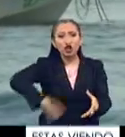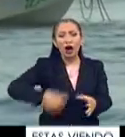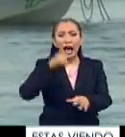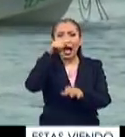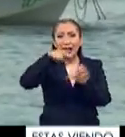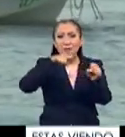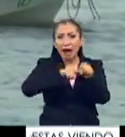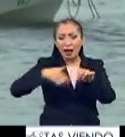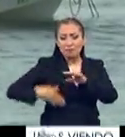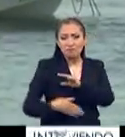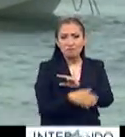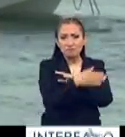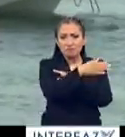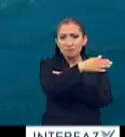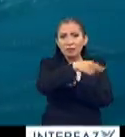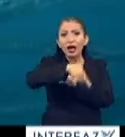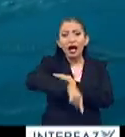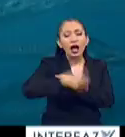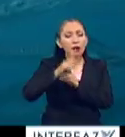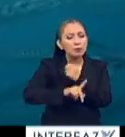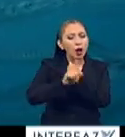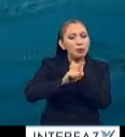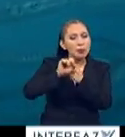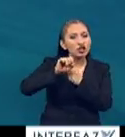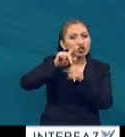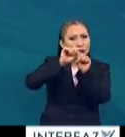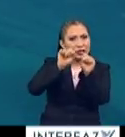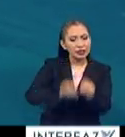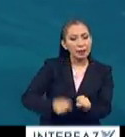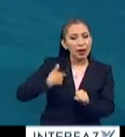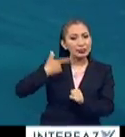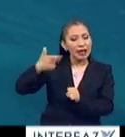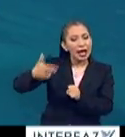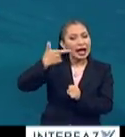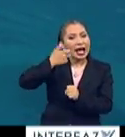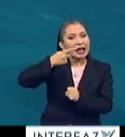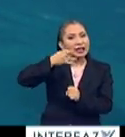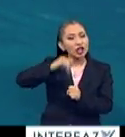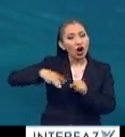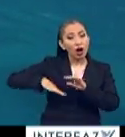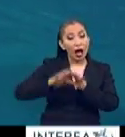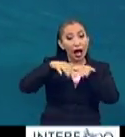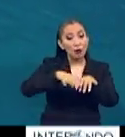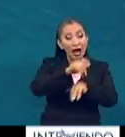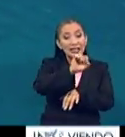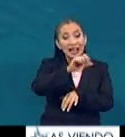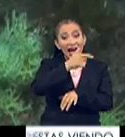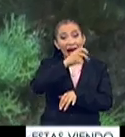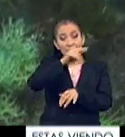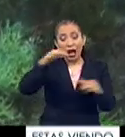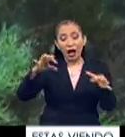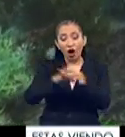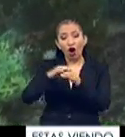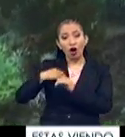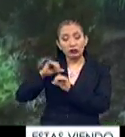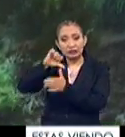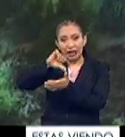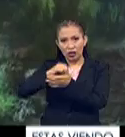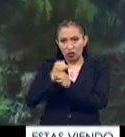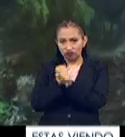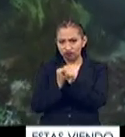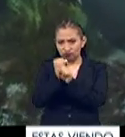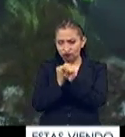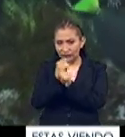especies acuáticas. Para solucionar el problema, el Subsistema Nacional de Recursos Genéticos Acuáticos de la SEGARPA, coordinado por el Centro de